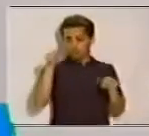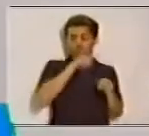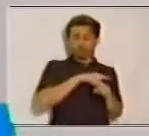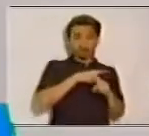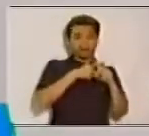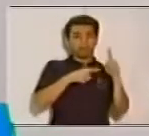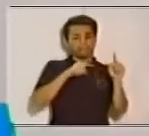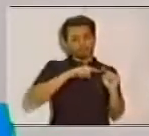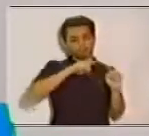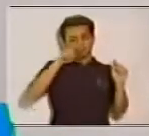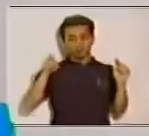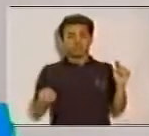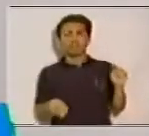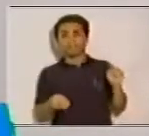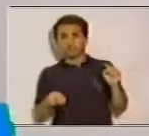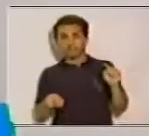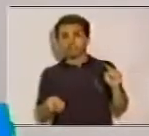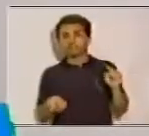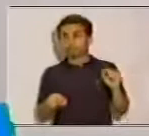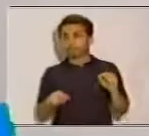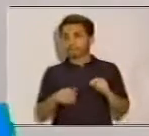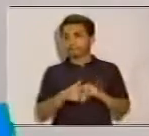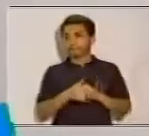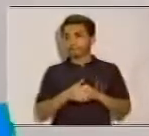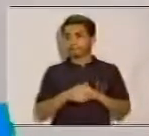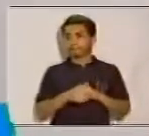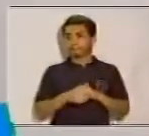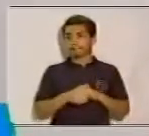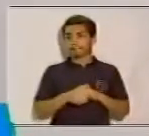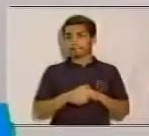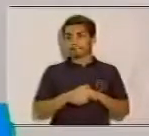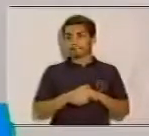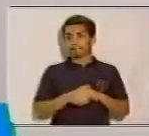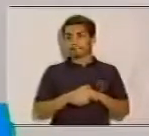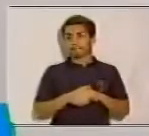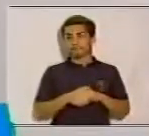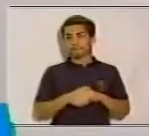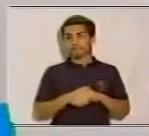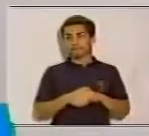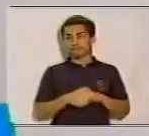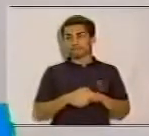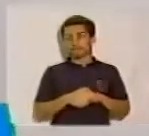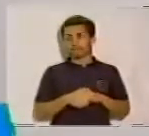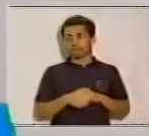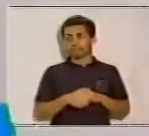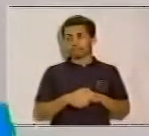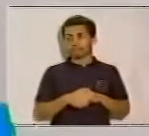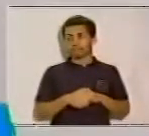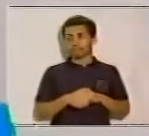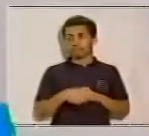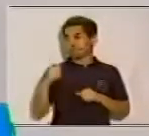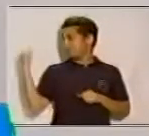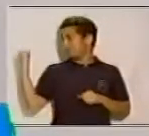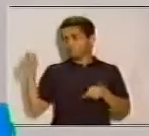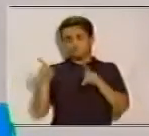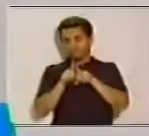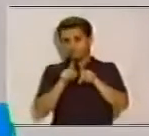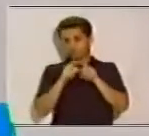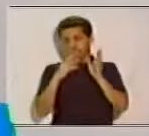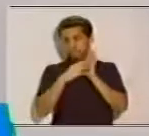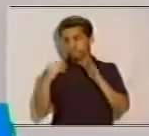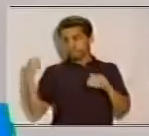lado, que toque la circunferencia menor y que vuelva a salir aquí en este lado. Miren, tiene que tocar